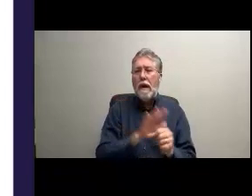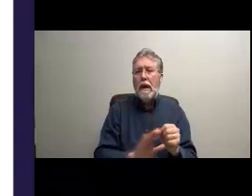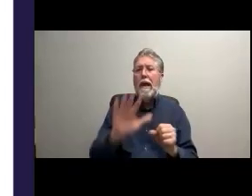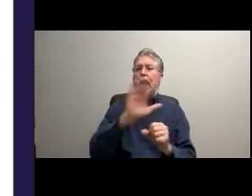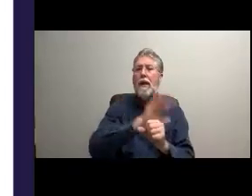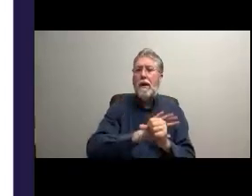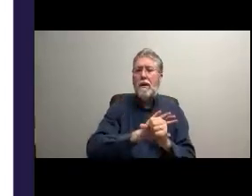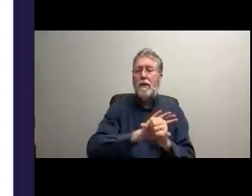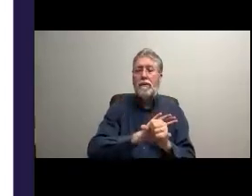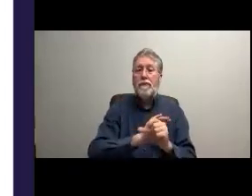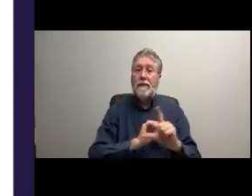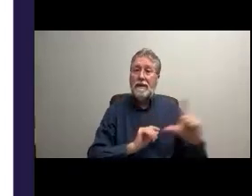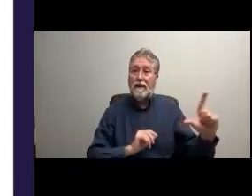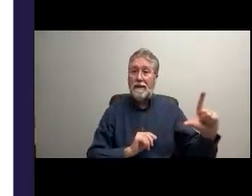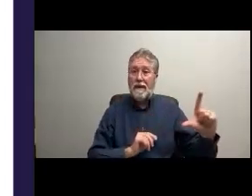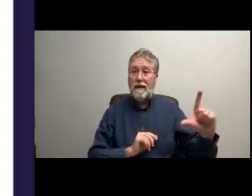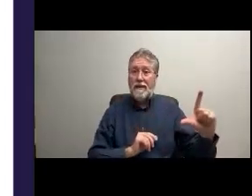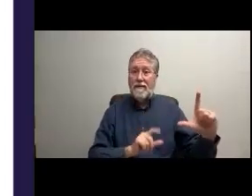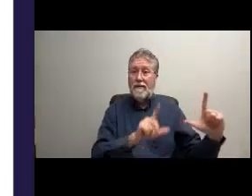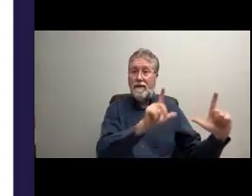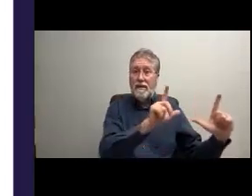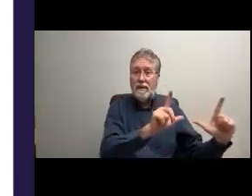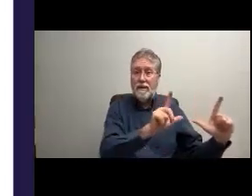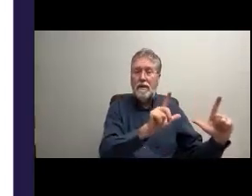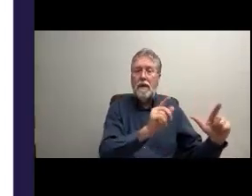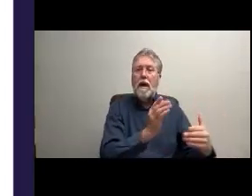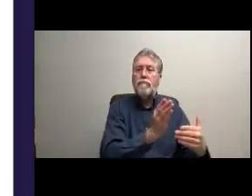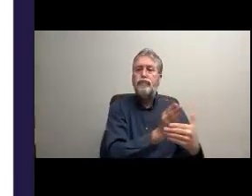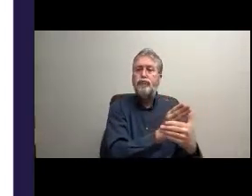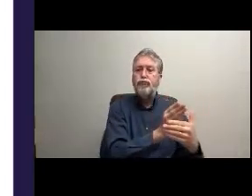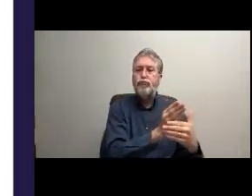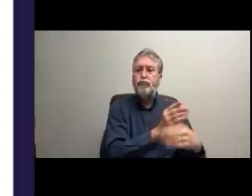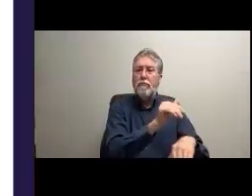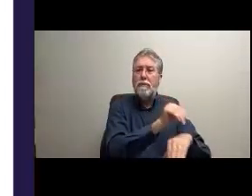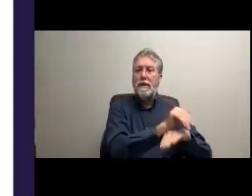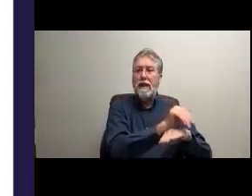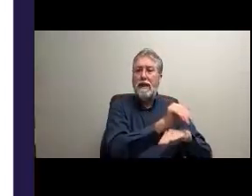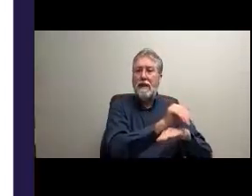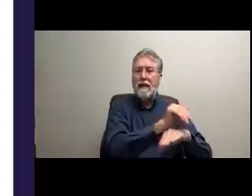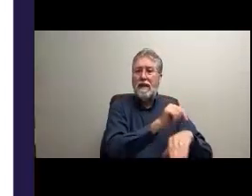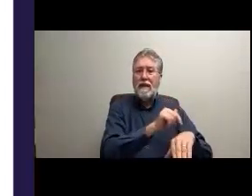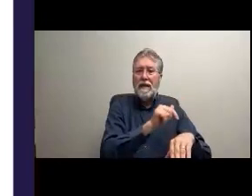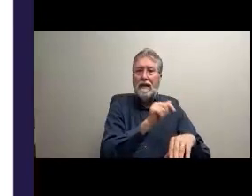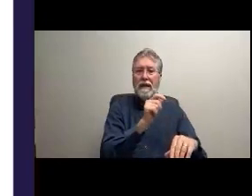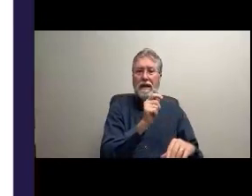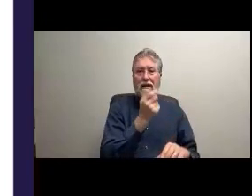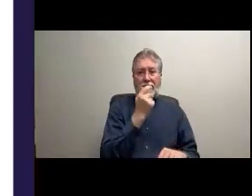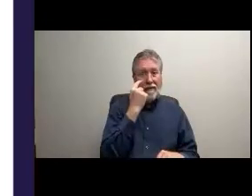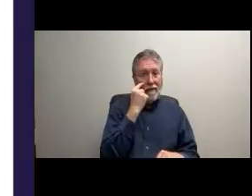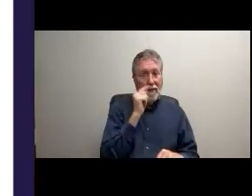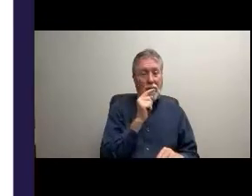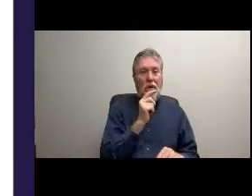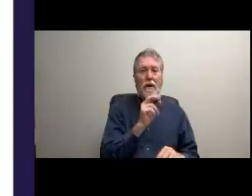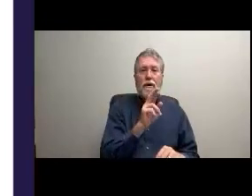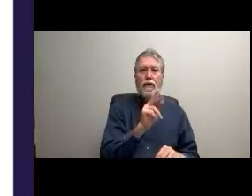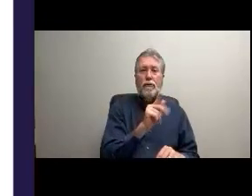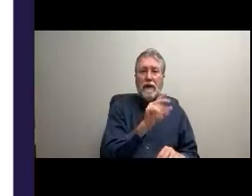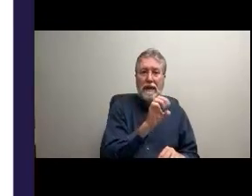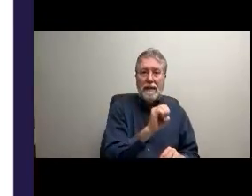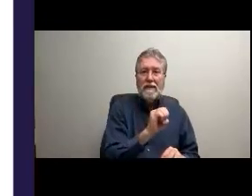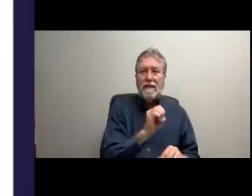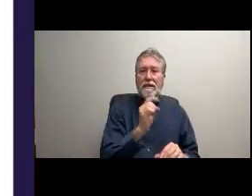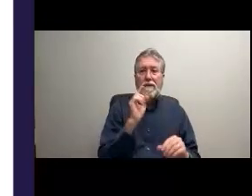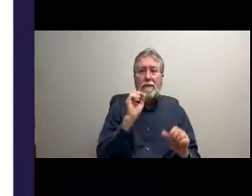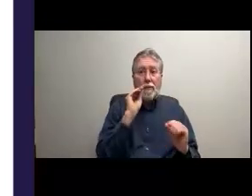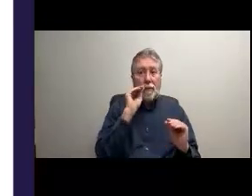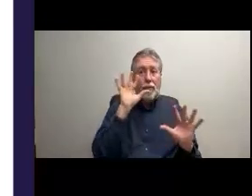línea de tiempo nocturna media para cada píxel en esta área. La luminosidad media, el brillo medio antes que María, y a